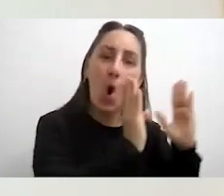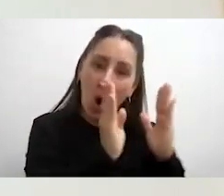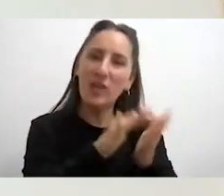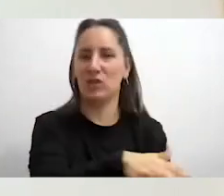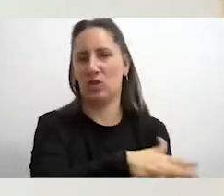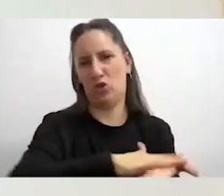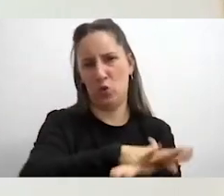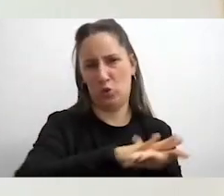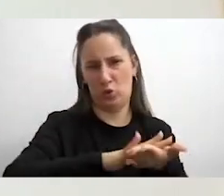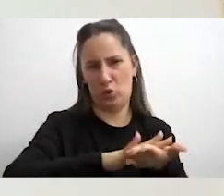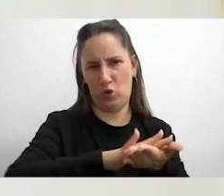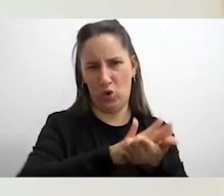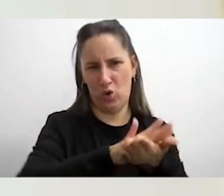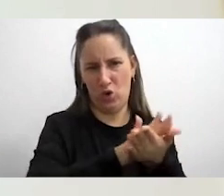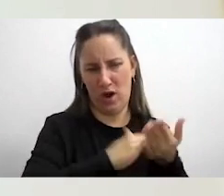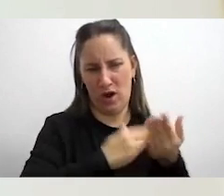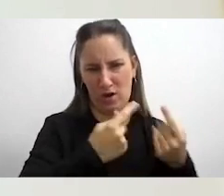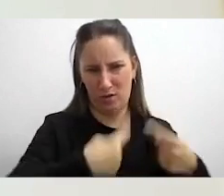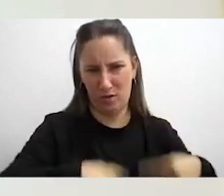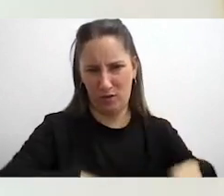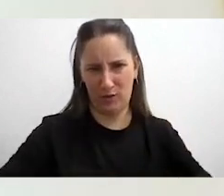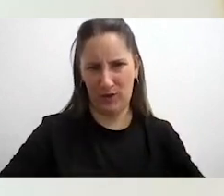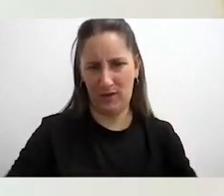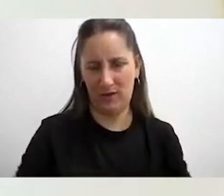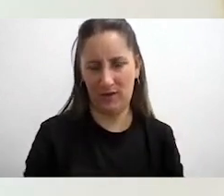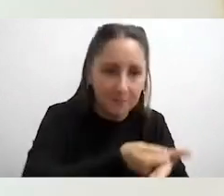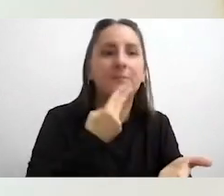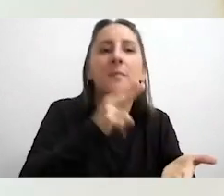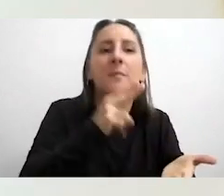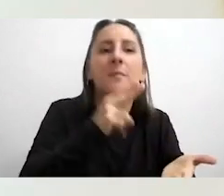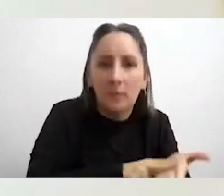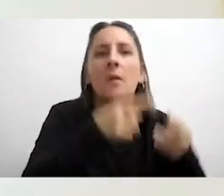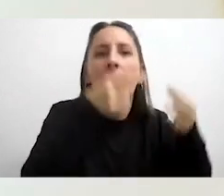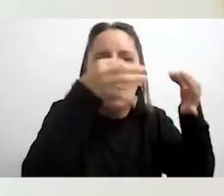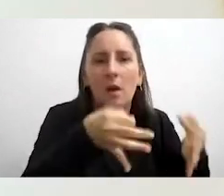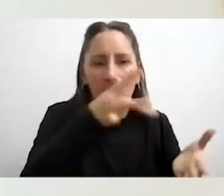cuestiones y se puede llegar a lograr tributar realmente por lo que corresponda.